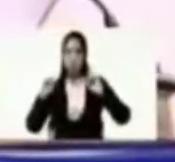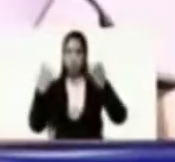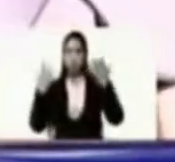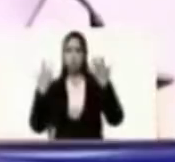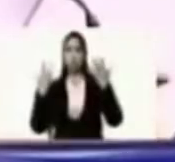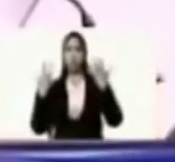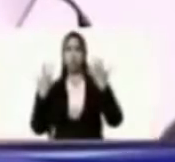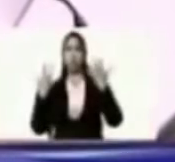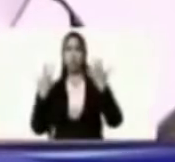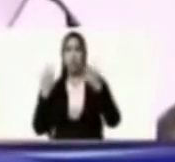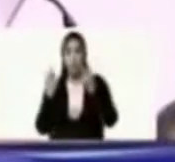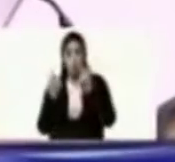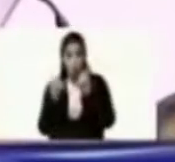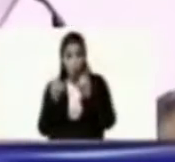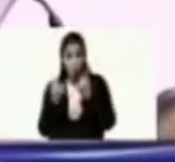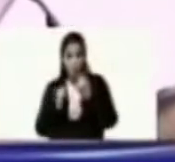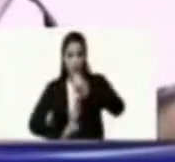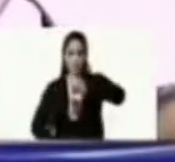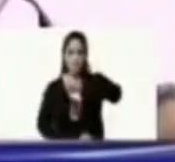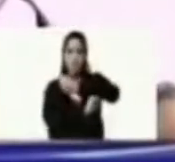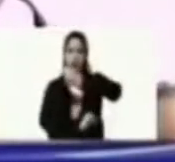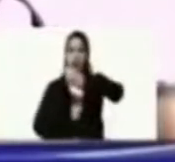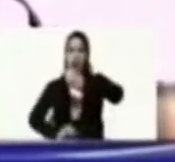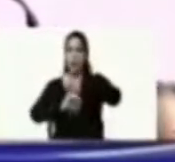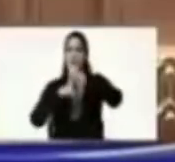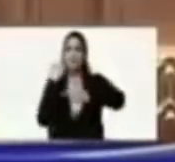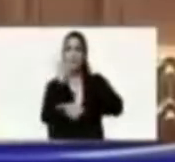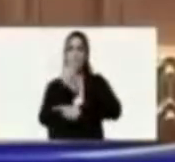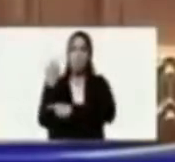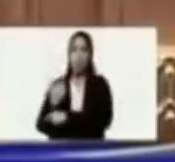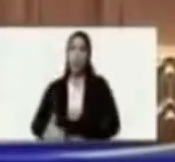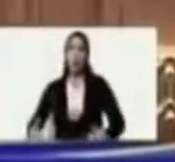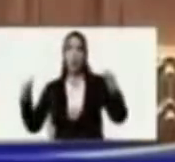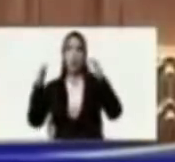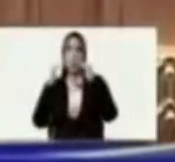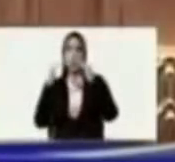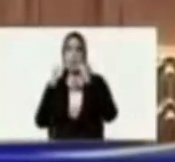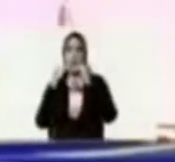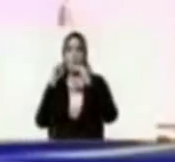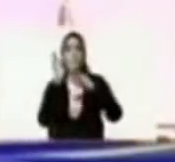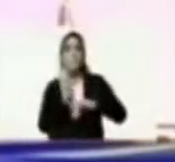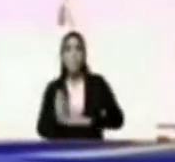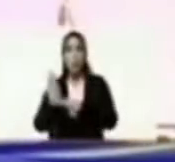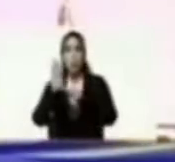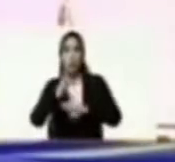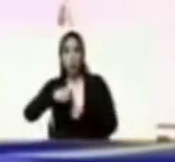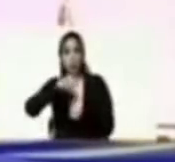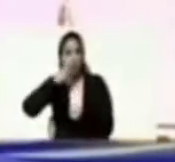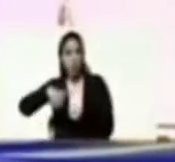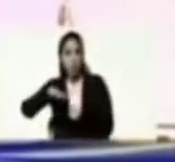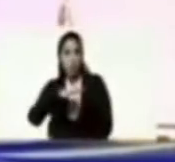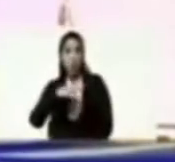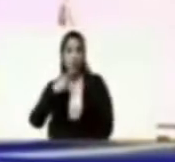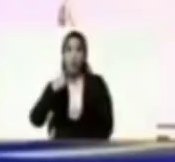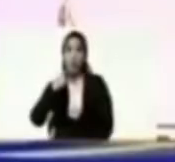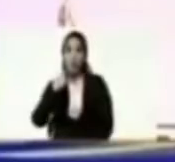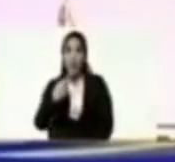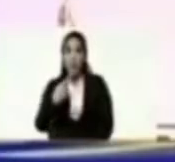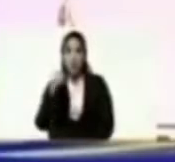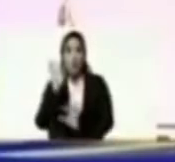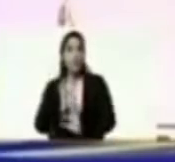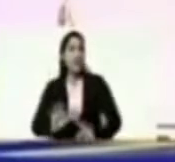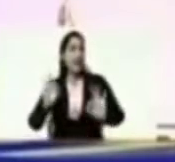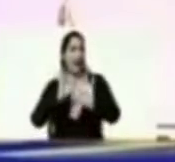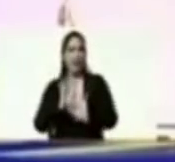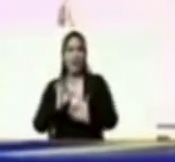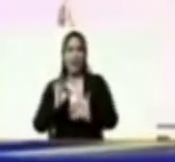relanzamiento económico sobre bases de búsqueda de igualdad y protección de nuestro pueblo. Lo que está planteado nada tiene que